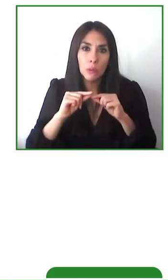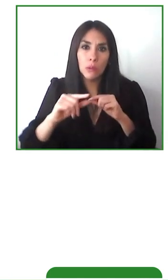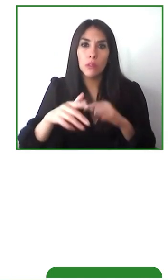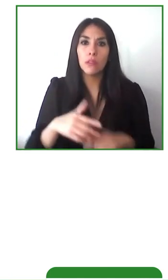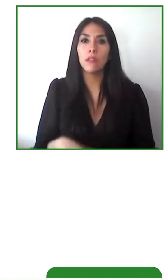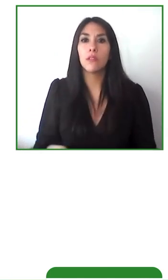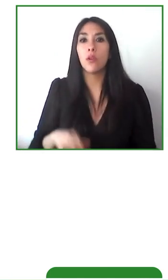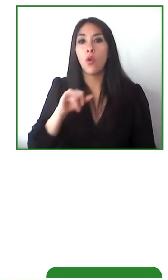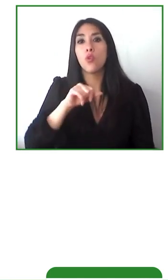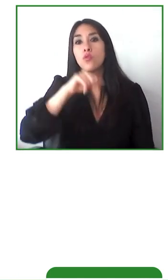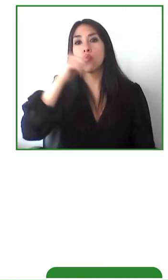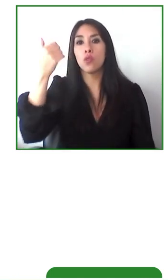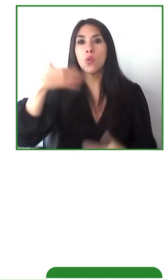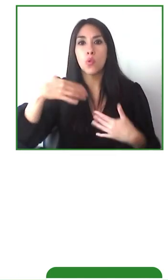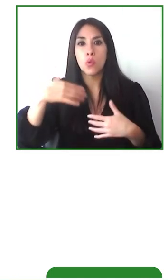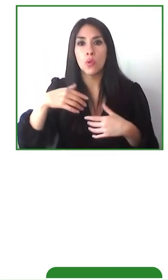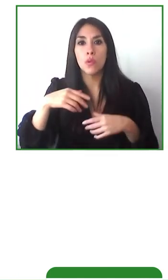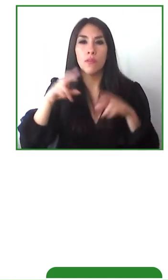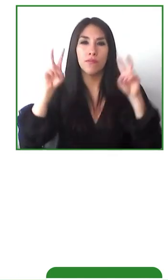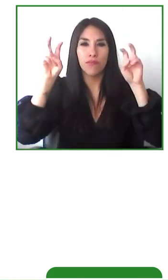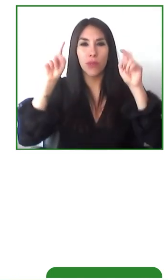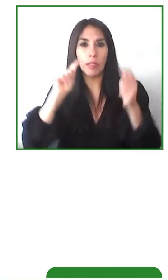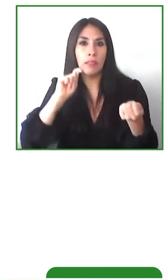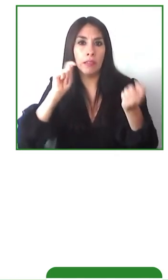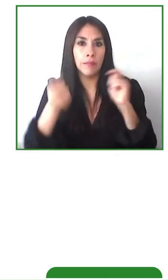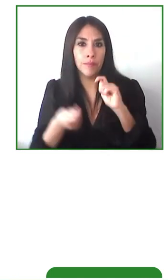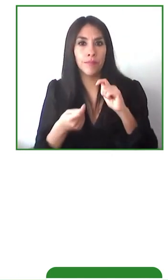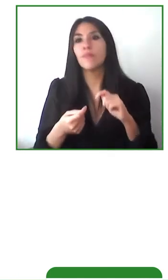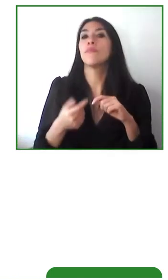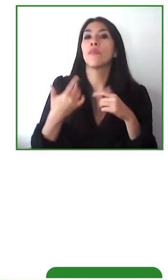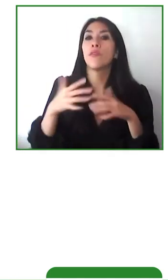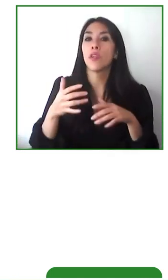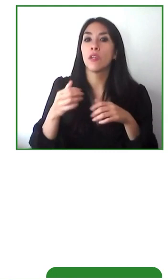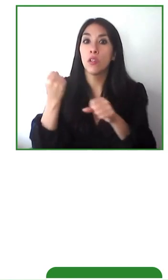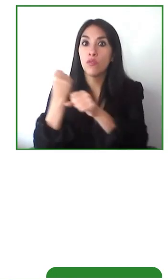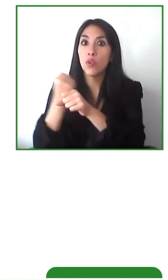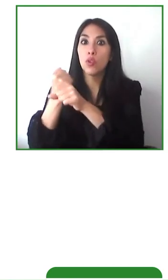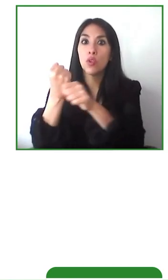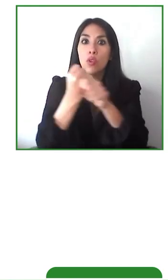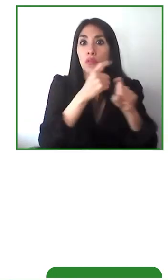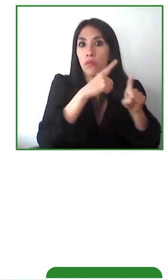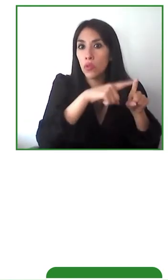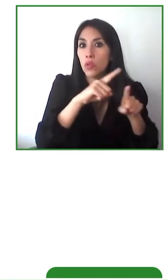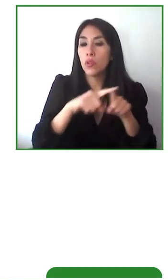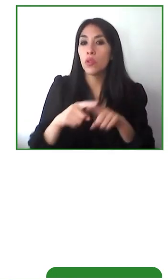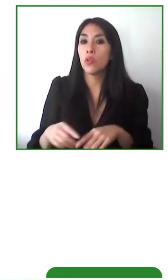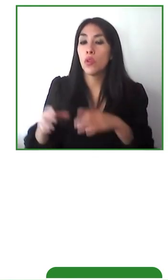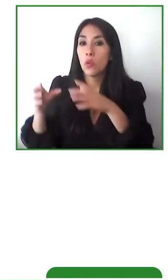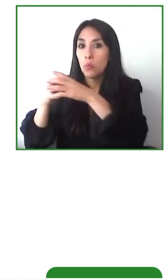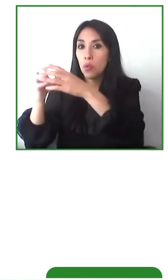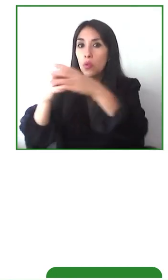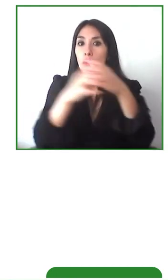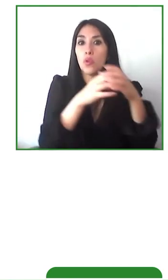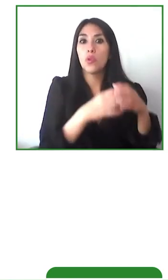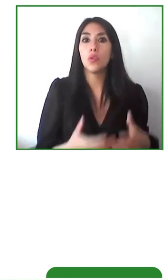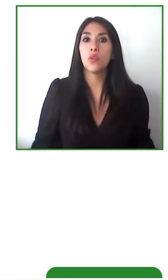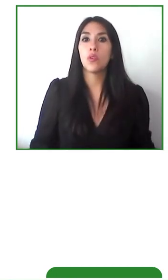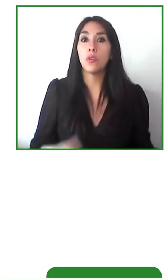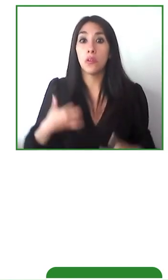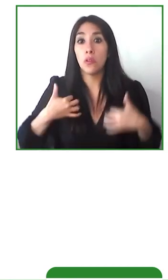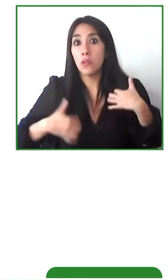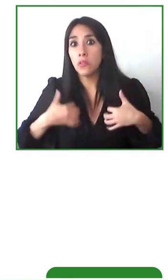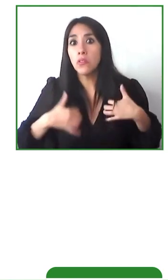la traducción y también trabajar con diferentes partes interesadas e intentar discutir cómo abordar